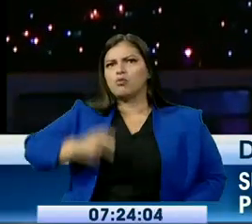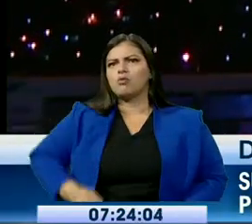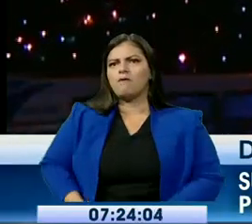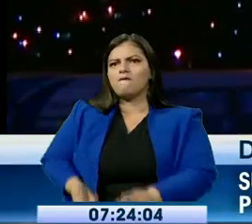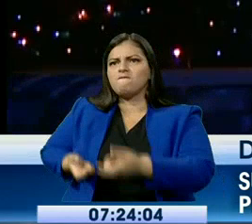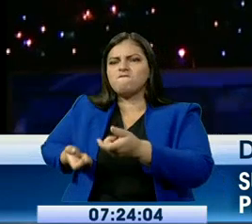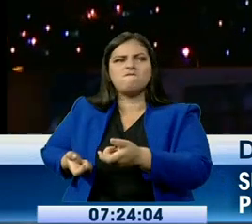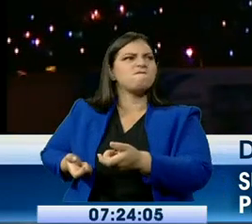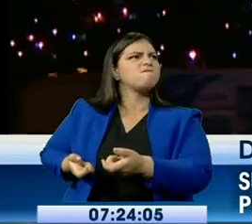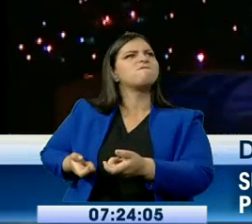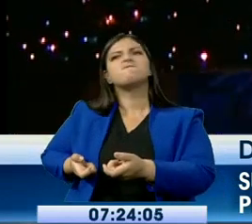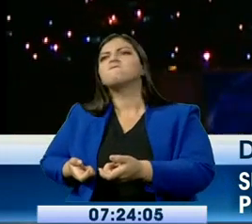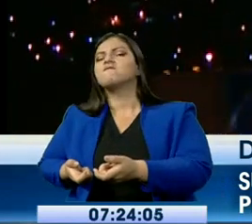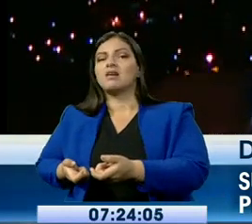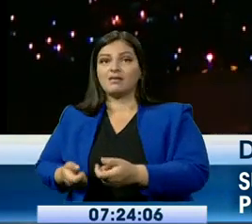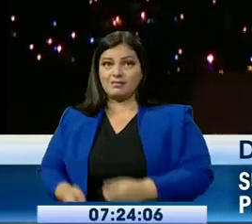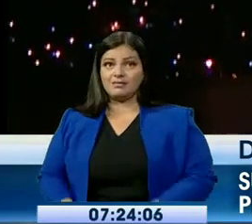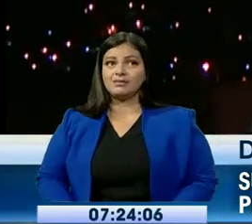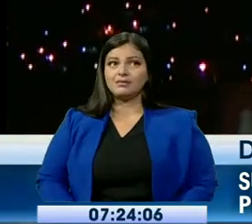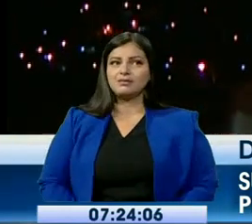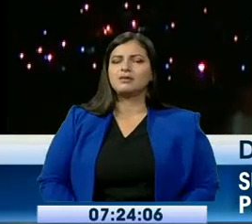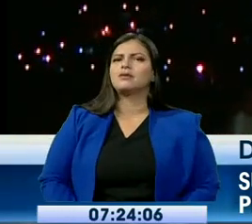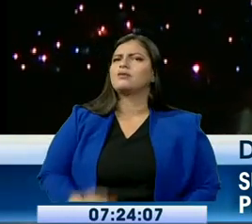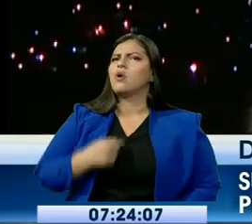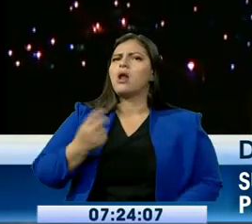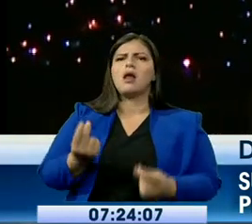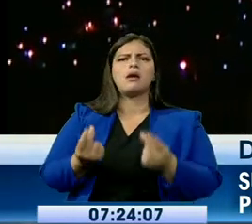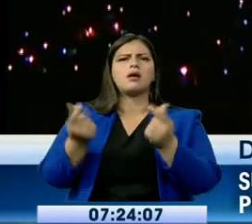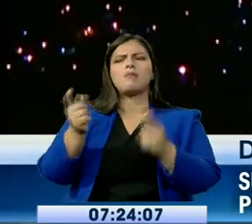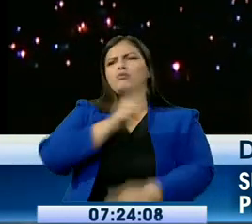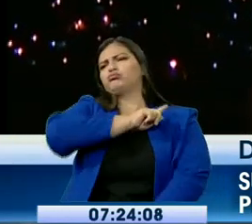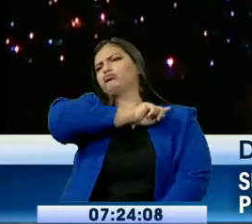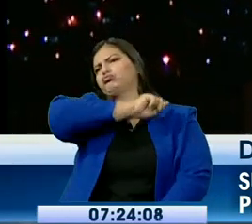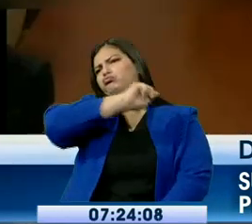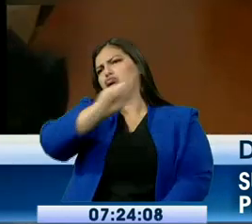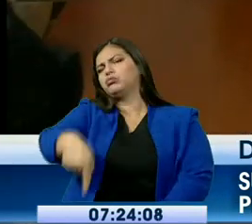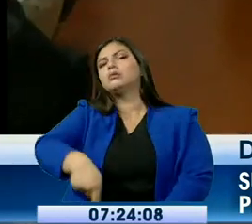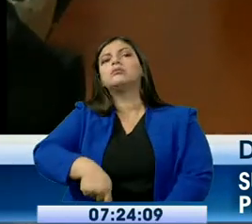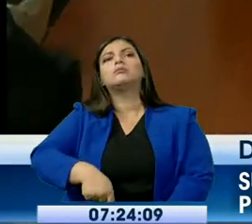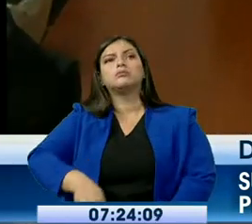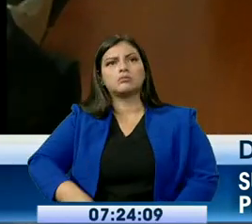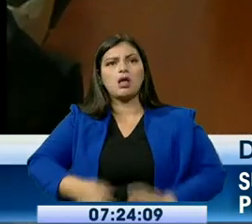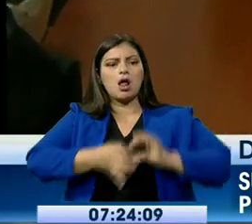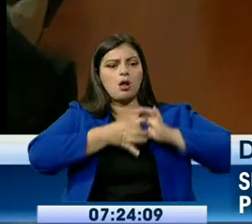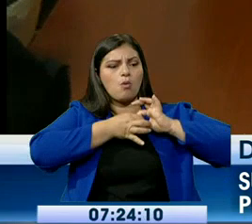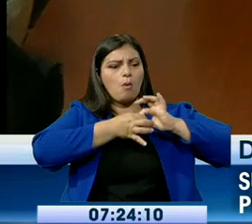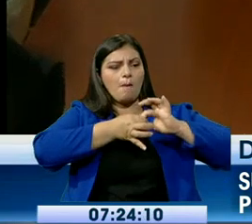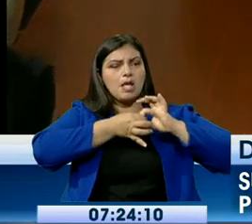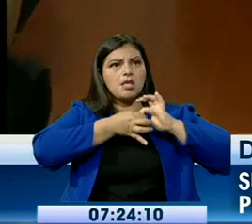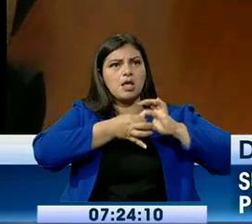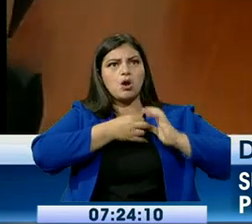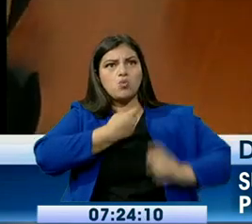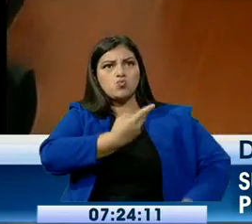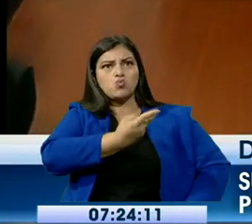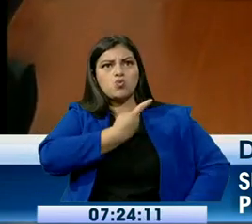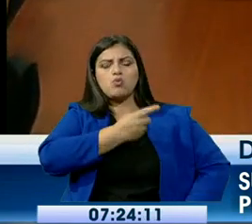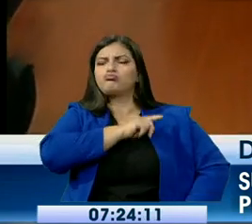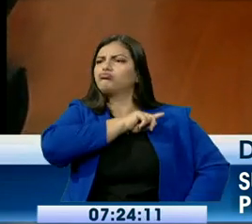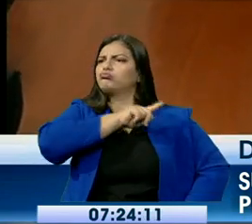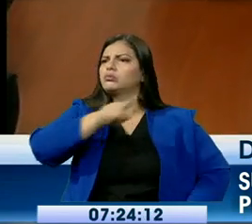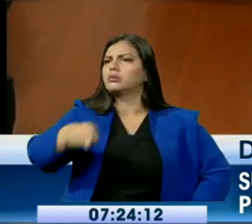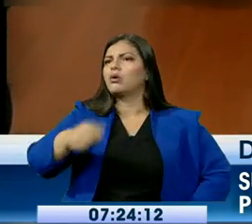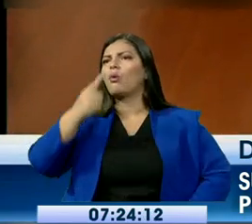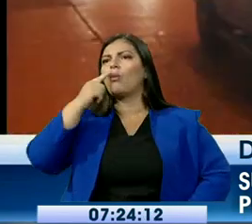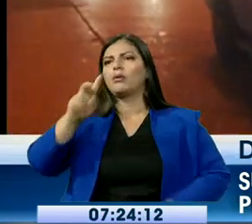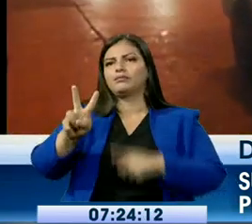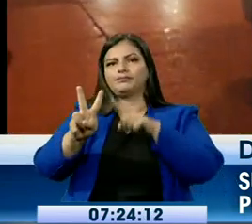a que mi compañero y yo llegamos y actuamos de manera más precavida también. David Ose, 21 años, y Josué AC,